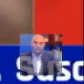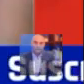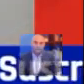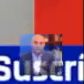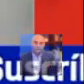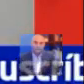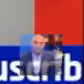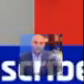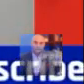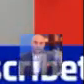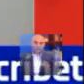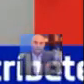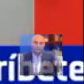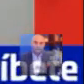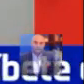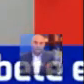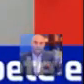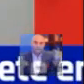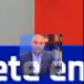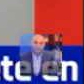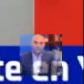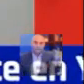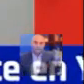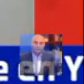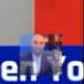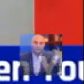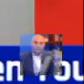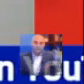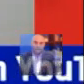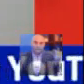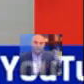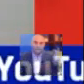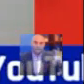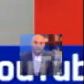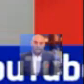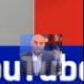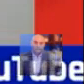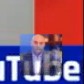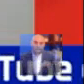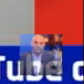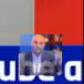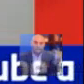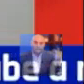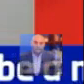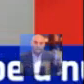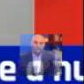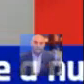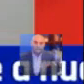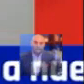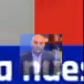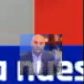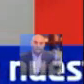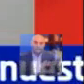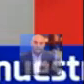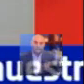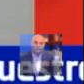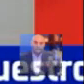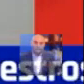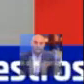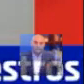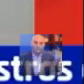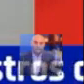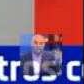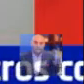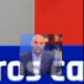y joyas y unos asuntos muy en contra de los pueblos. Y bueno, pues